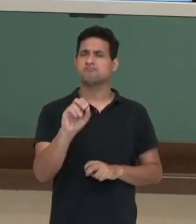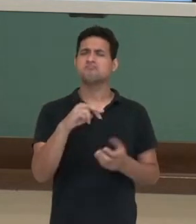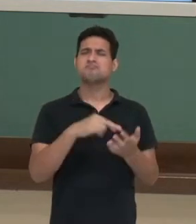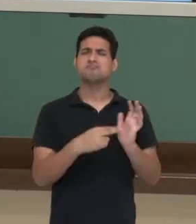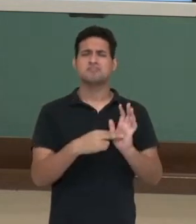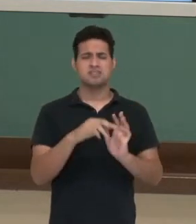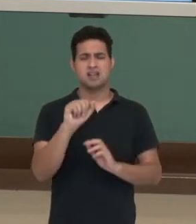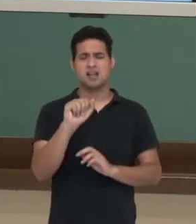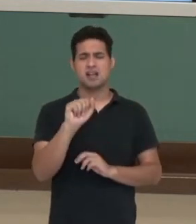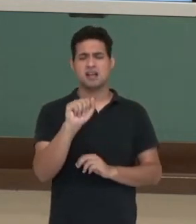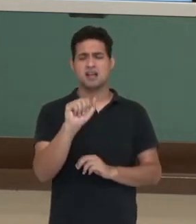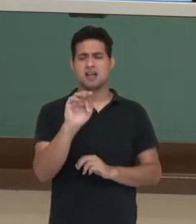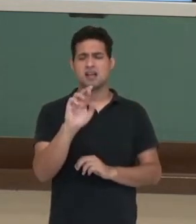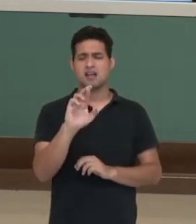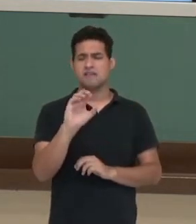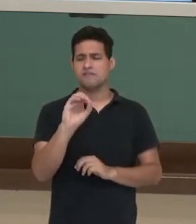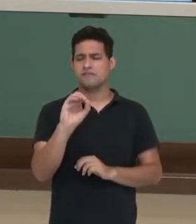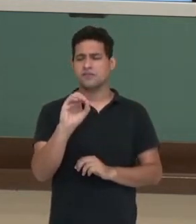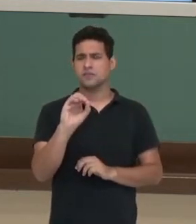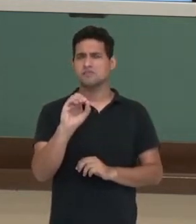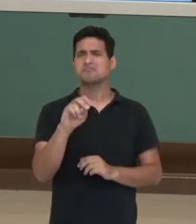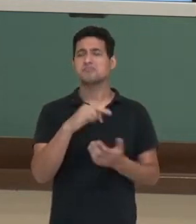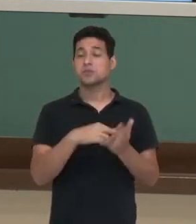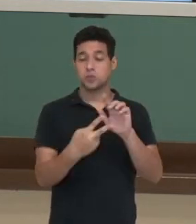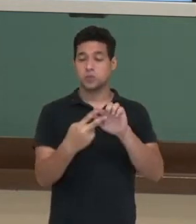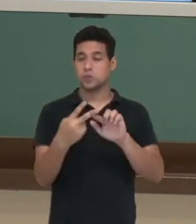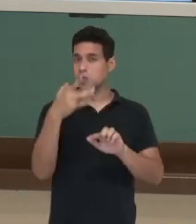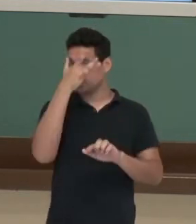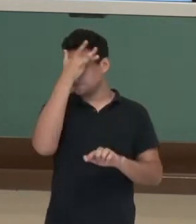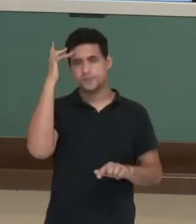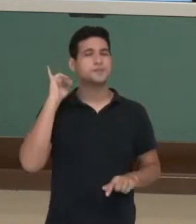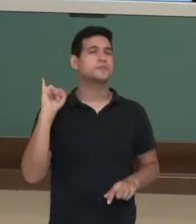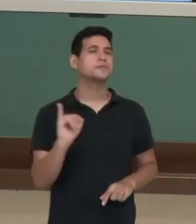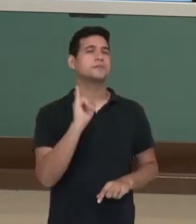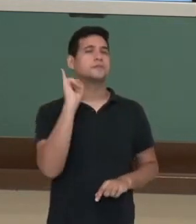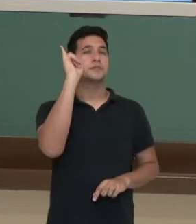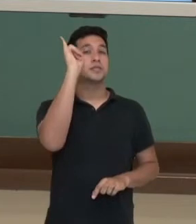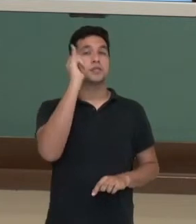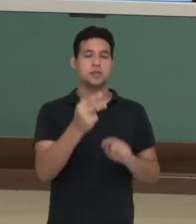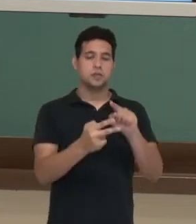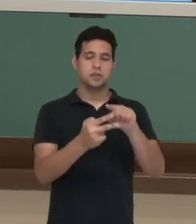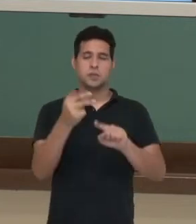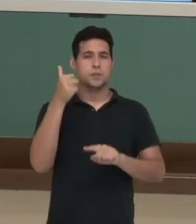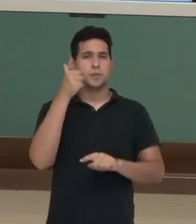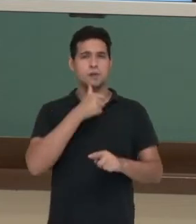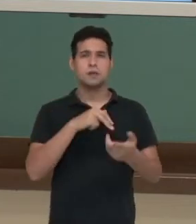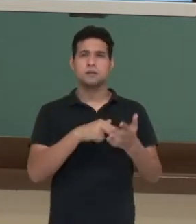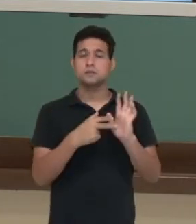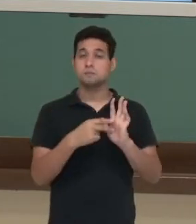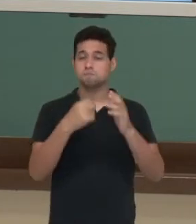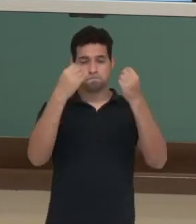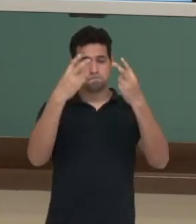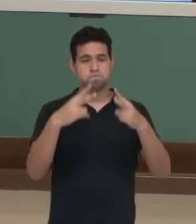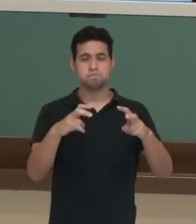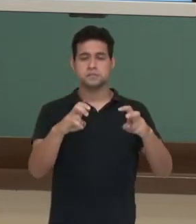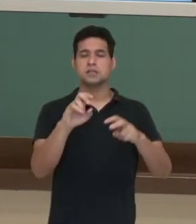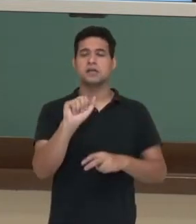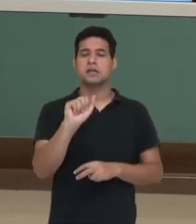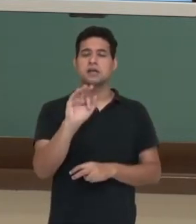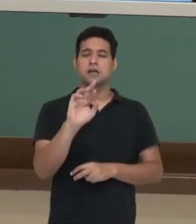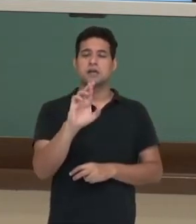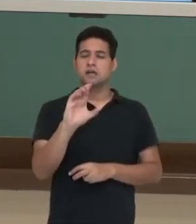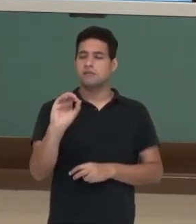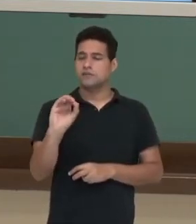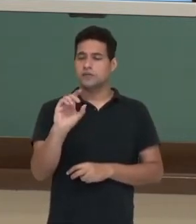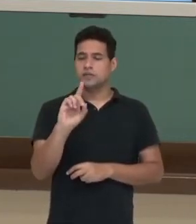estamos hablando de dos personas importantes aquí, dos mujeres, que decimos que son afrodescendientes. ¿Por qué?